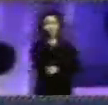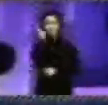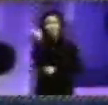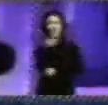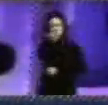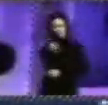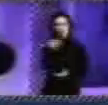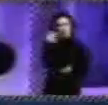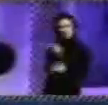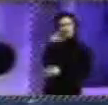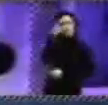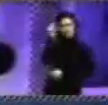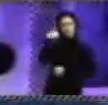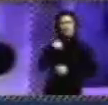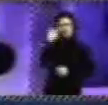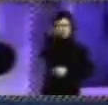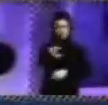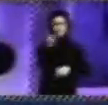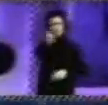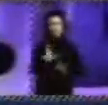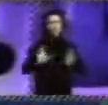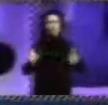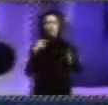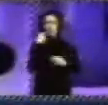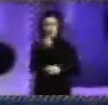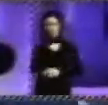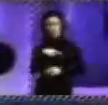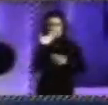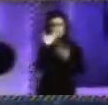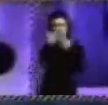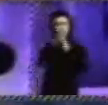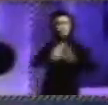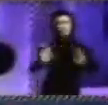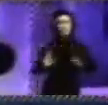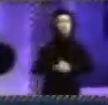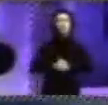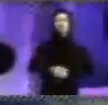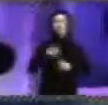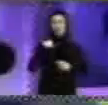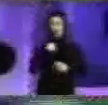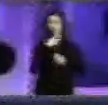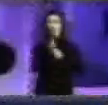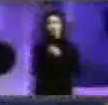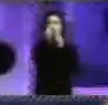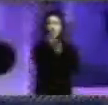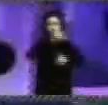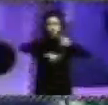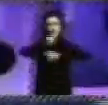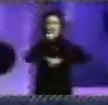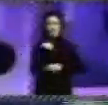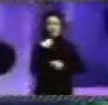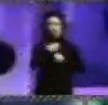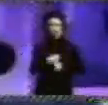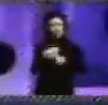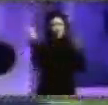Escúcheme usted, señor, lo digo de corazón. Puede meterse su empleo por el